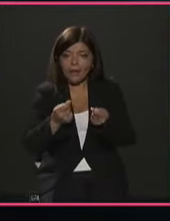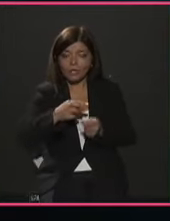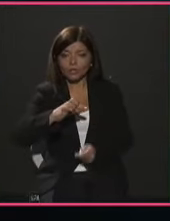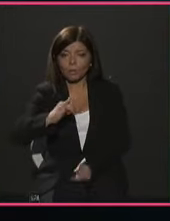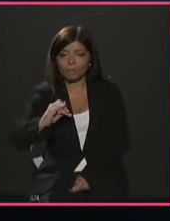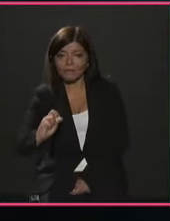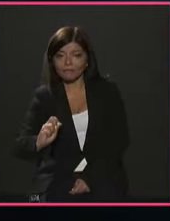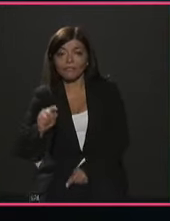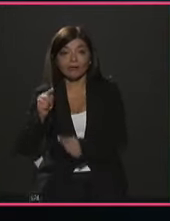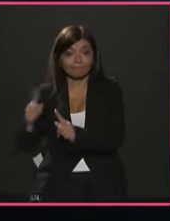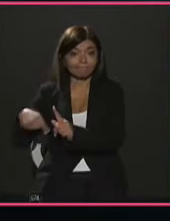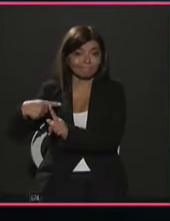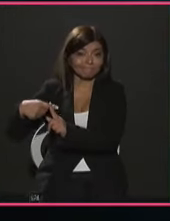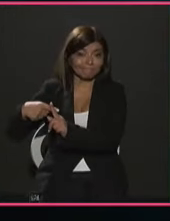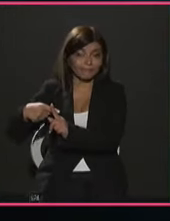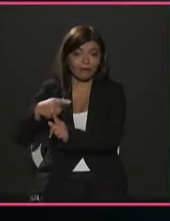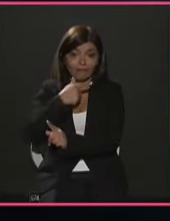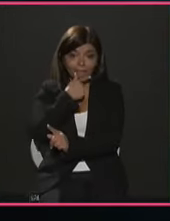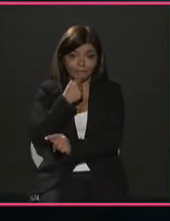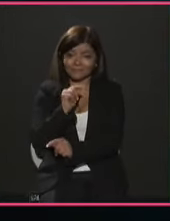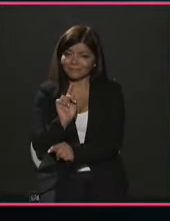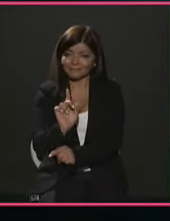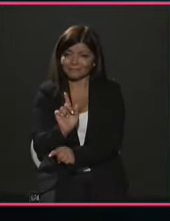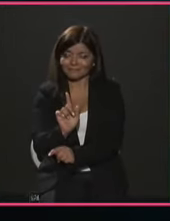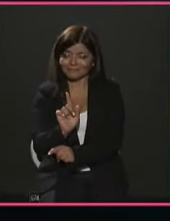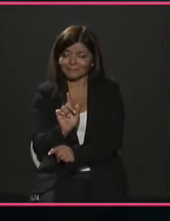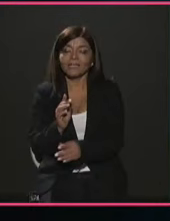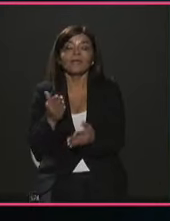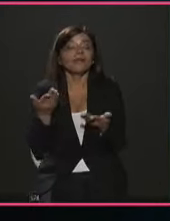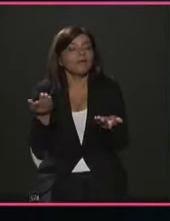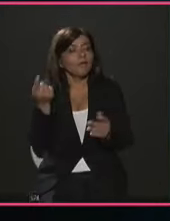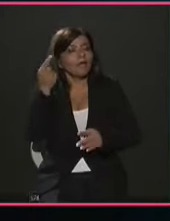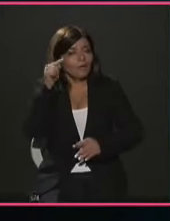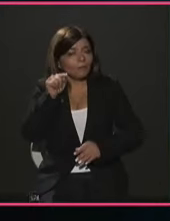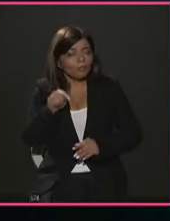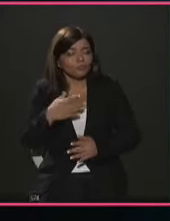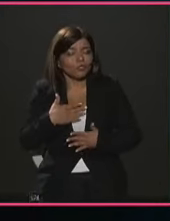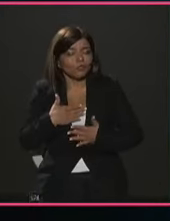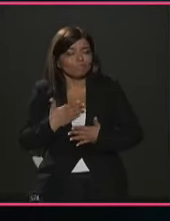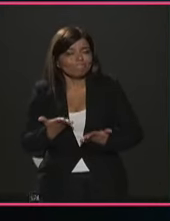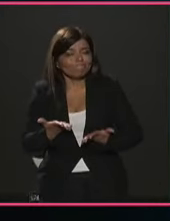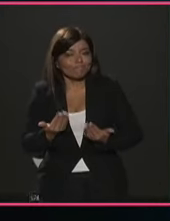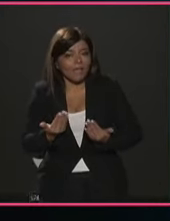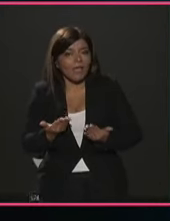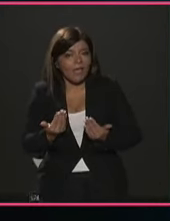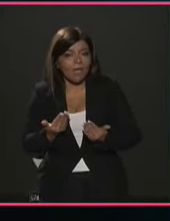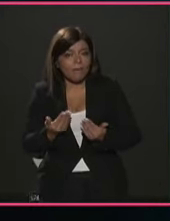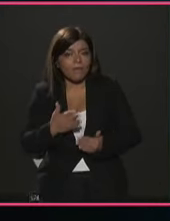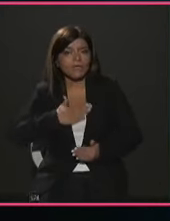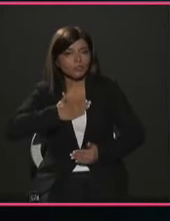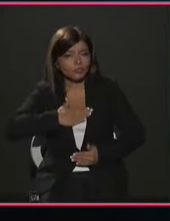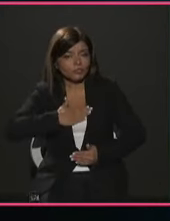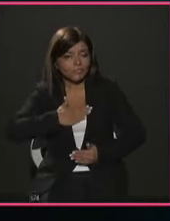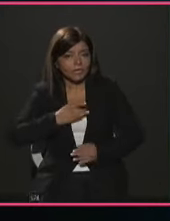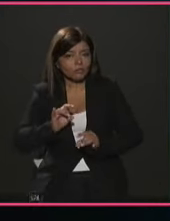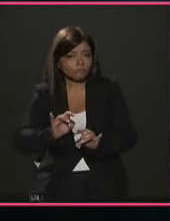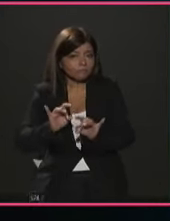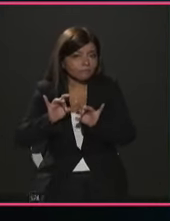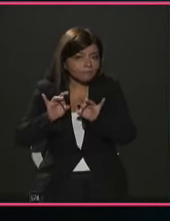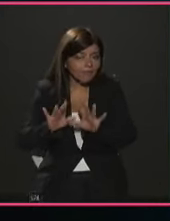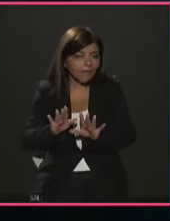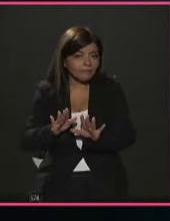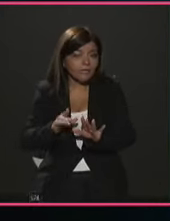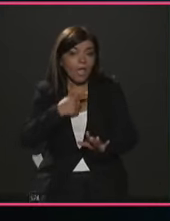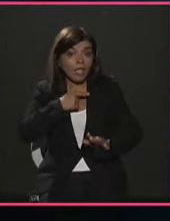No ha sido fácil No ha sido fácil y por eso yo espero también que tal como